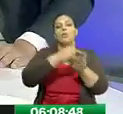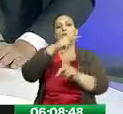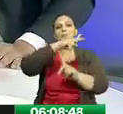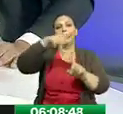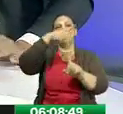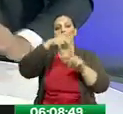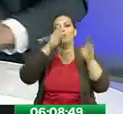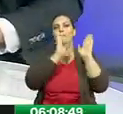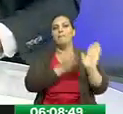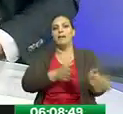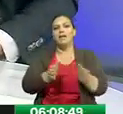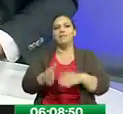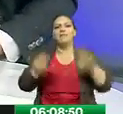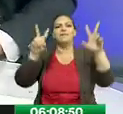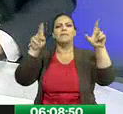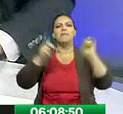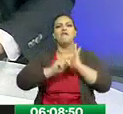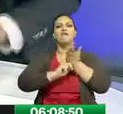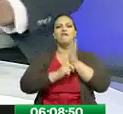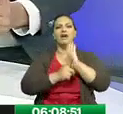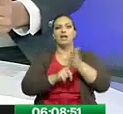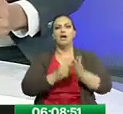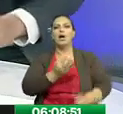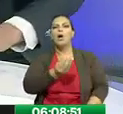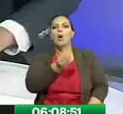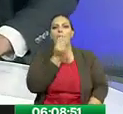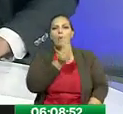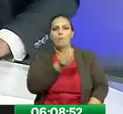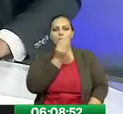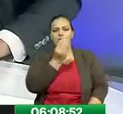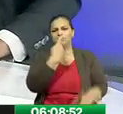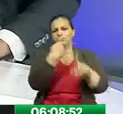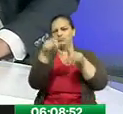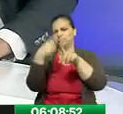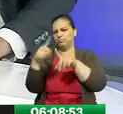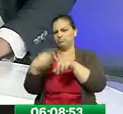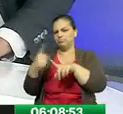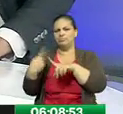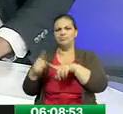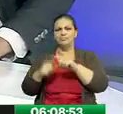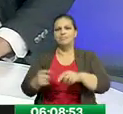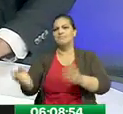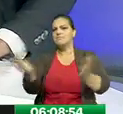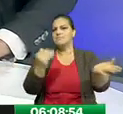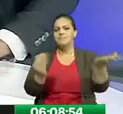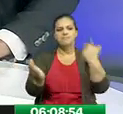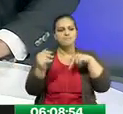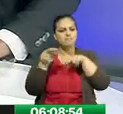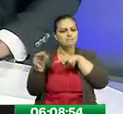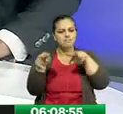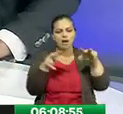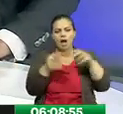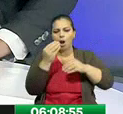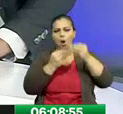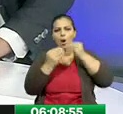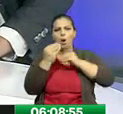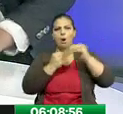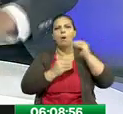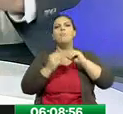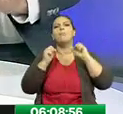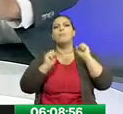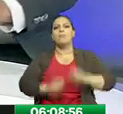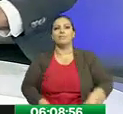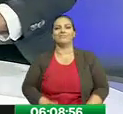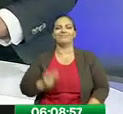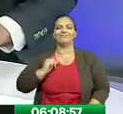conjunto de cantones turísticos que le ofrecen a los visitantes variedades de platos típicos en seguida aquí con los detalles